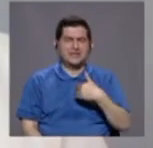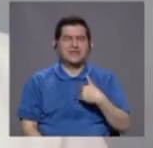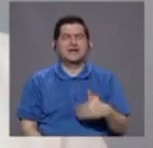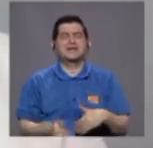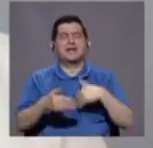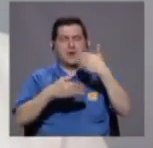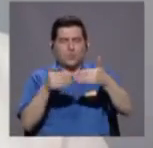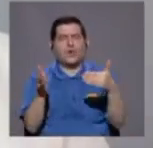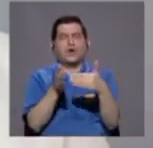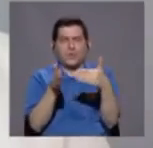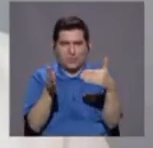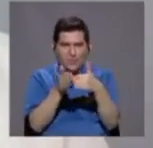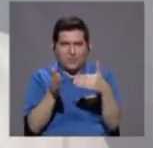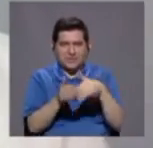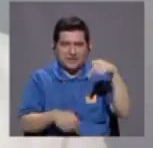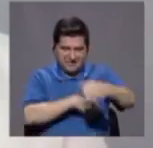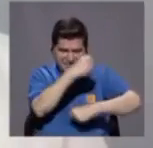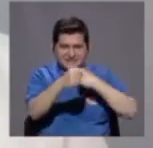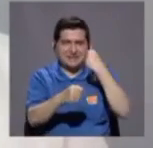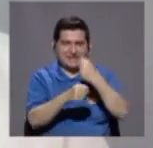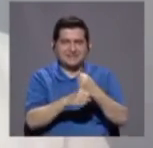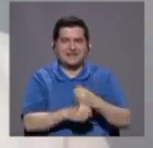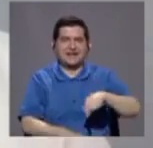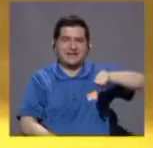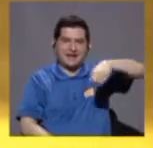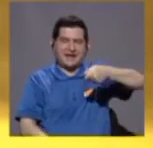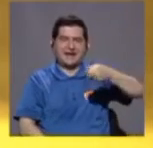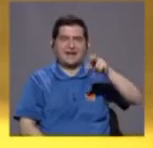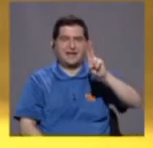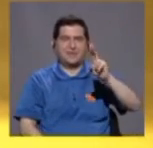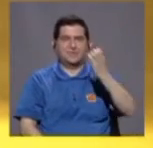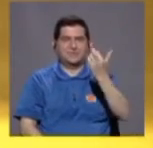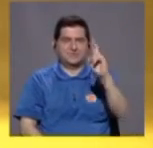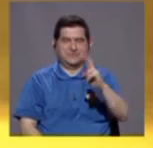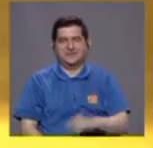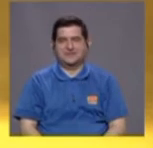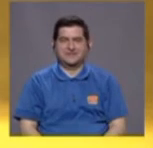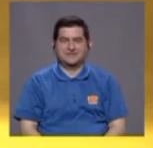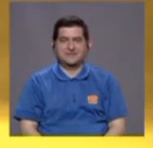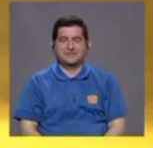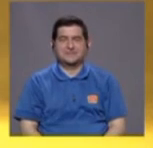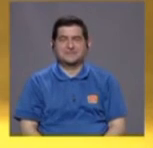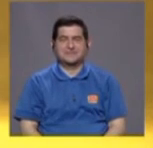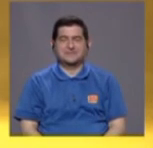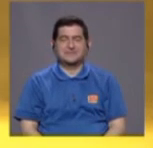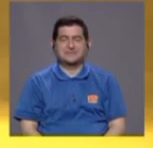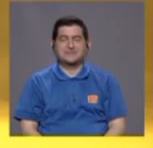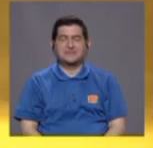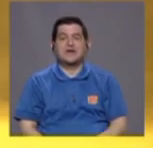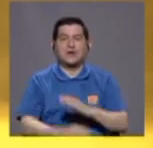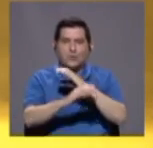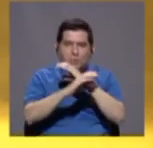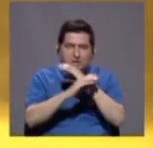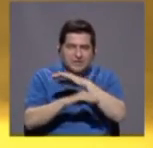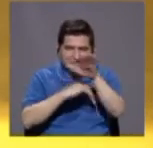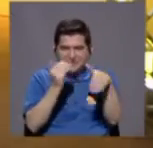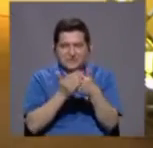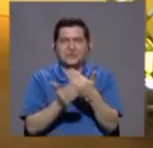volver durante este año a Canal UCR. Cuiden su salud y muchísimas gracias.